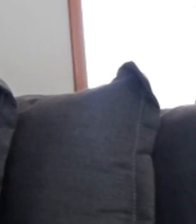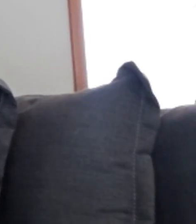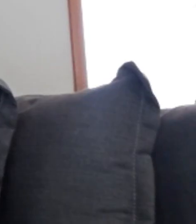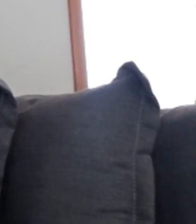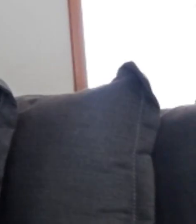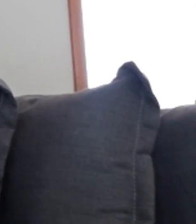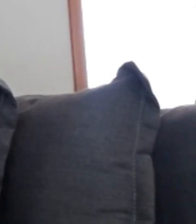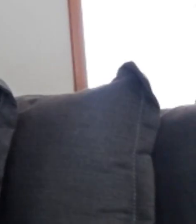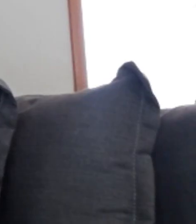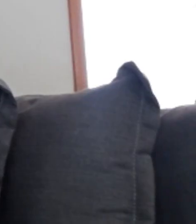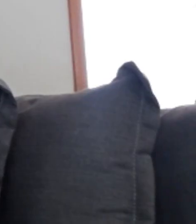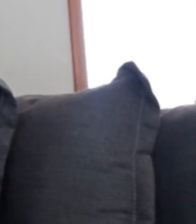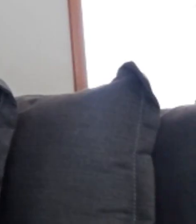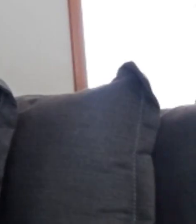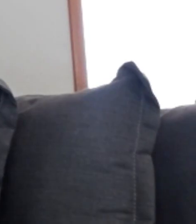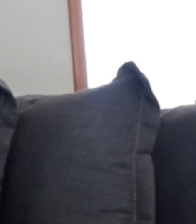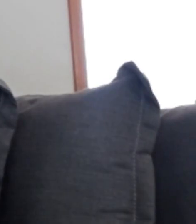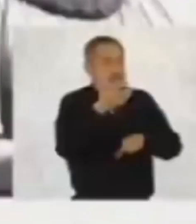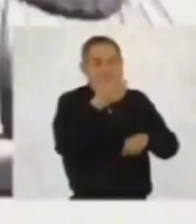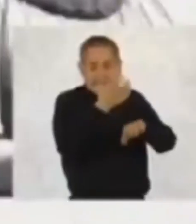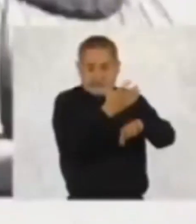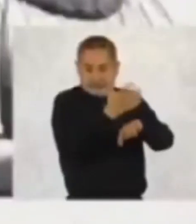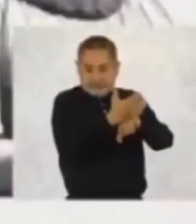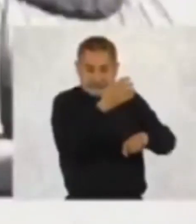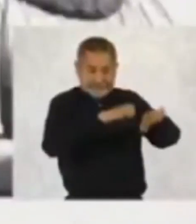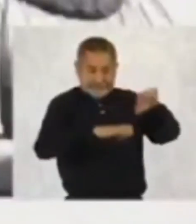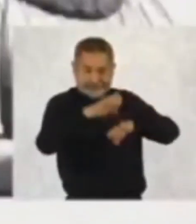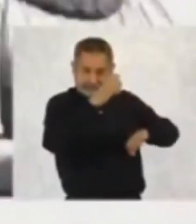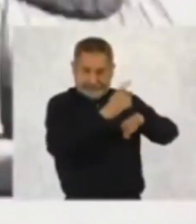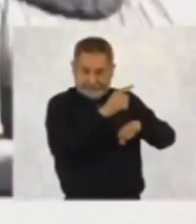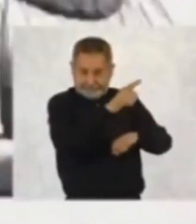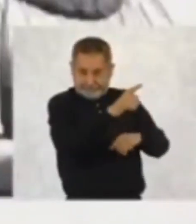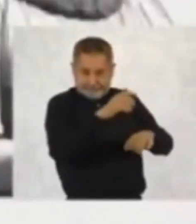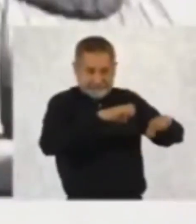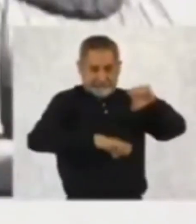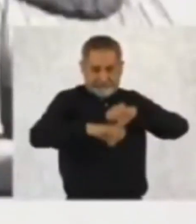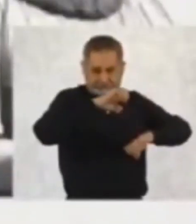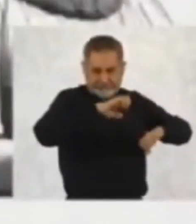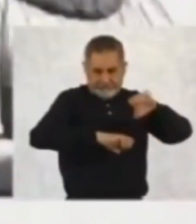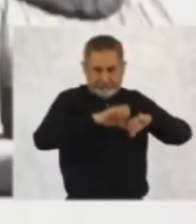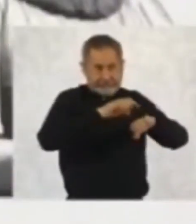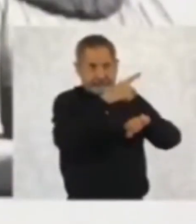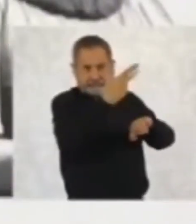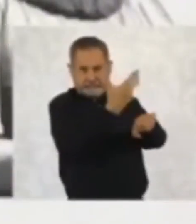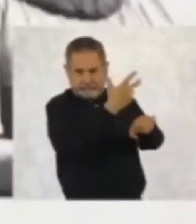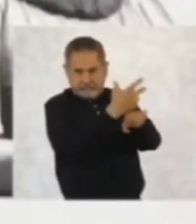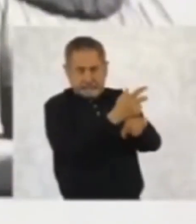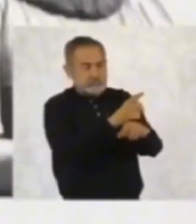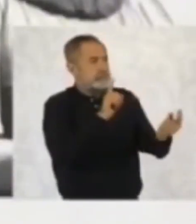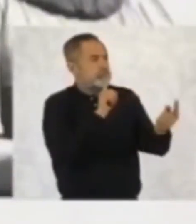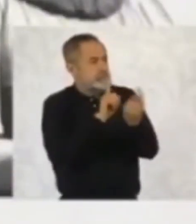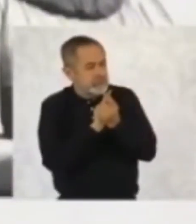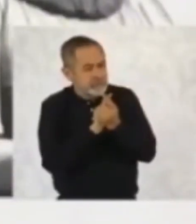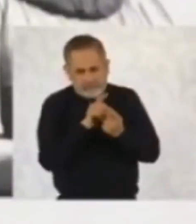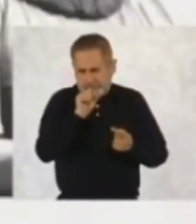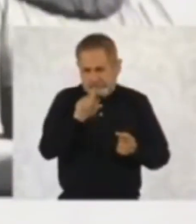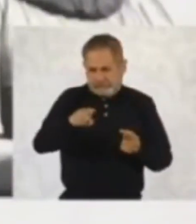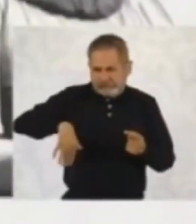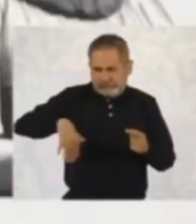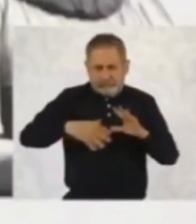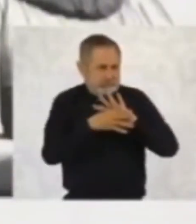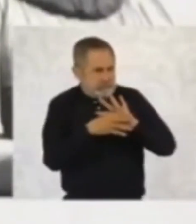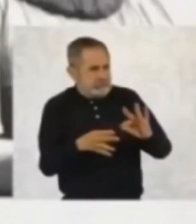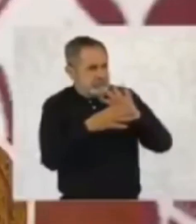sido ampliamente difundido. Ahí les va. Vamos. De esta información